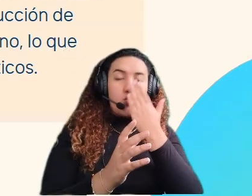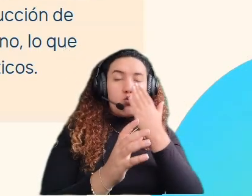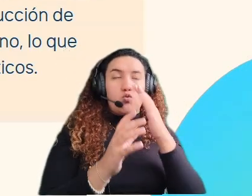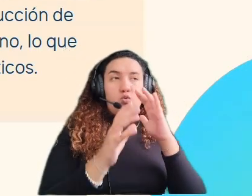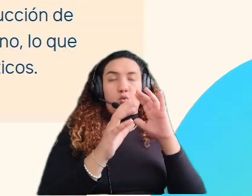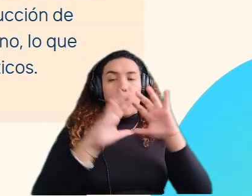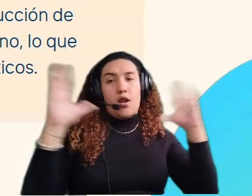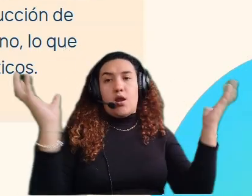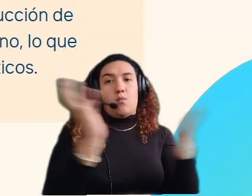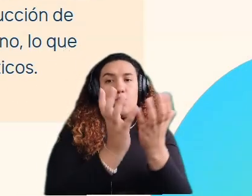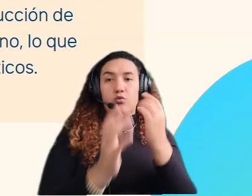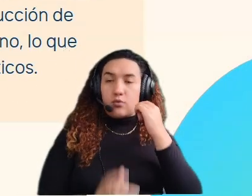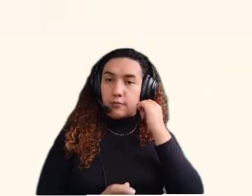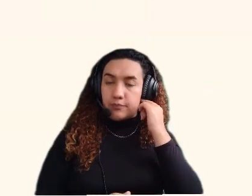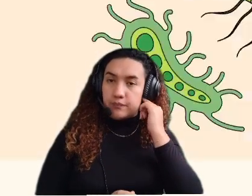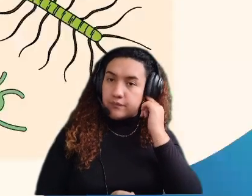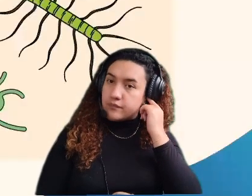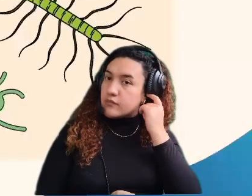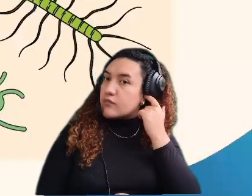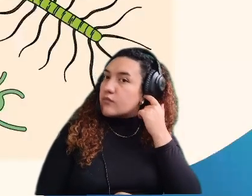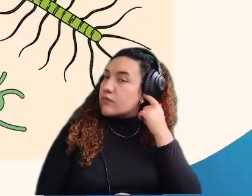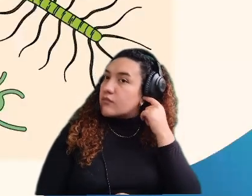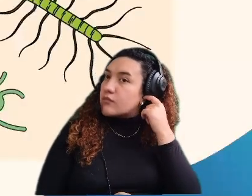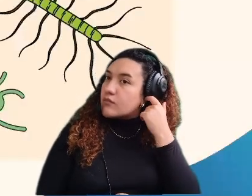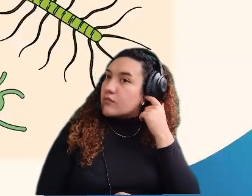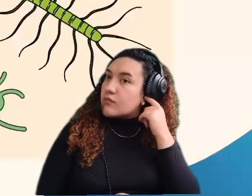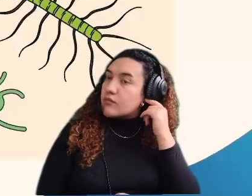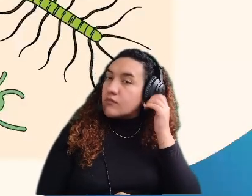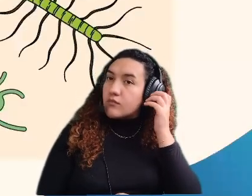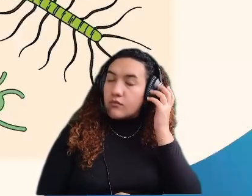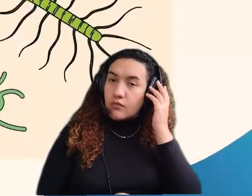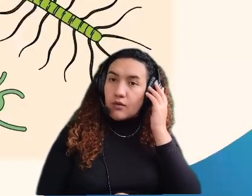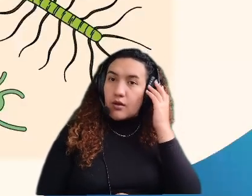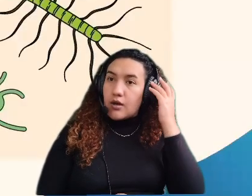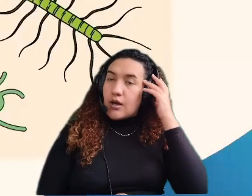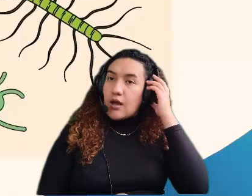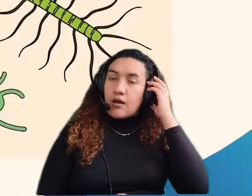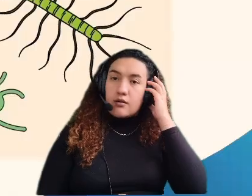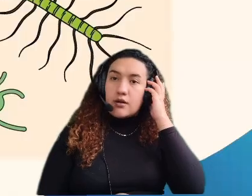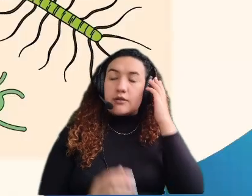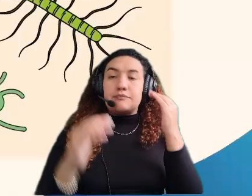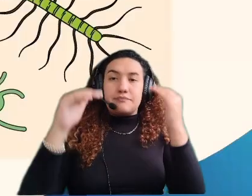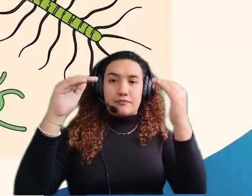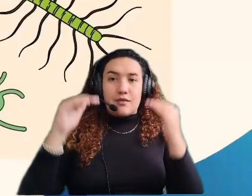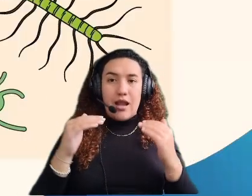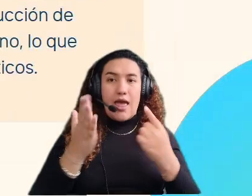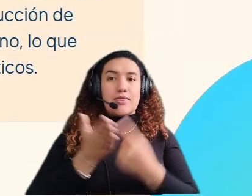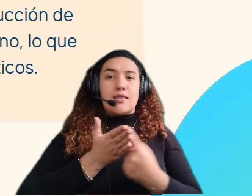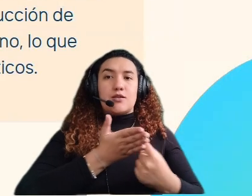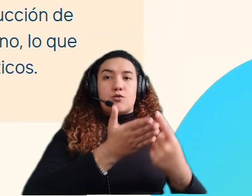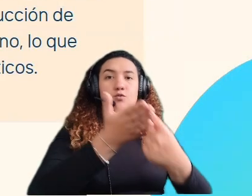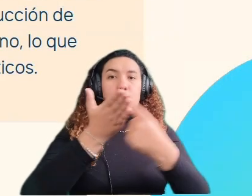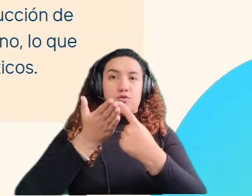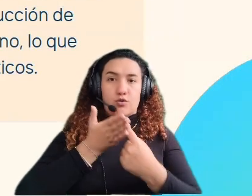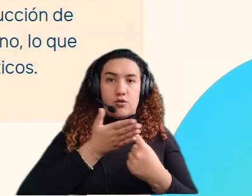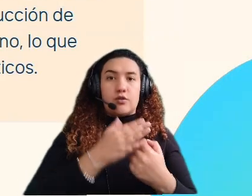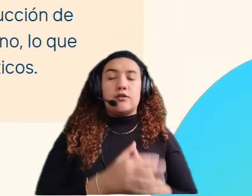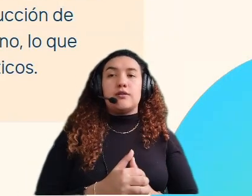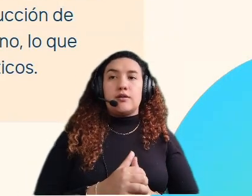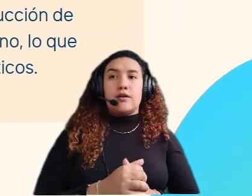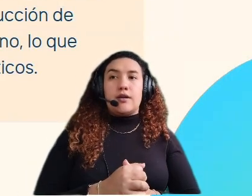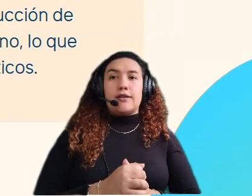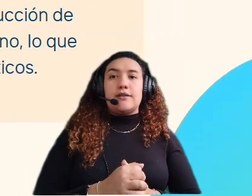global. Para entonces la discusión, ya pasaríamos a lo que sería la discusión. En esta